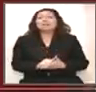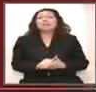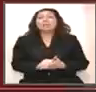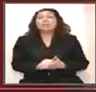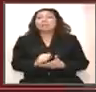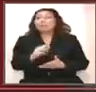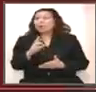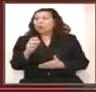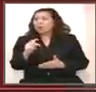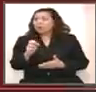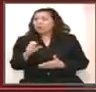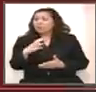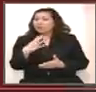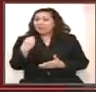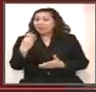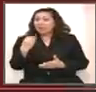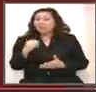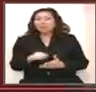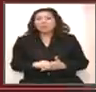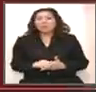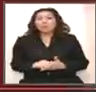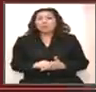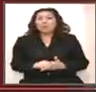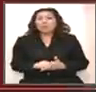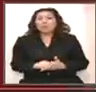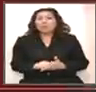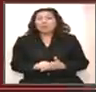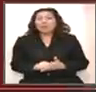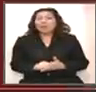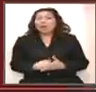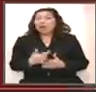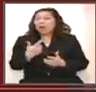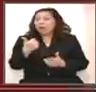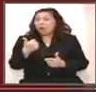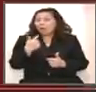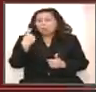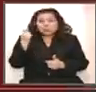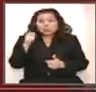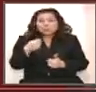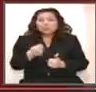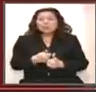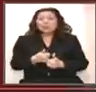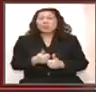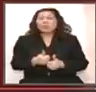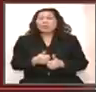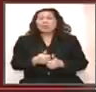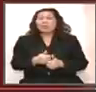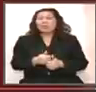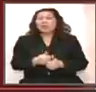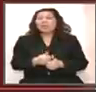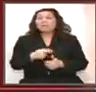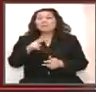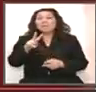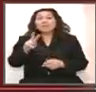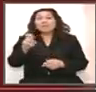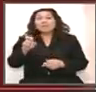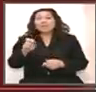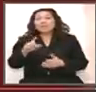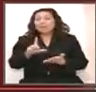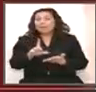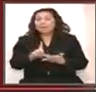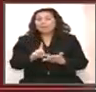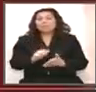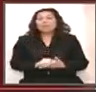José Leonardo Ortiz en Chiclayo, en la región Lambayeque, en el Agustino en Lima y en el distrito de Villa María del Triunfo también en